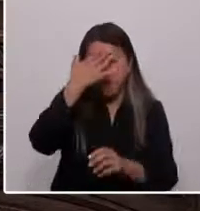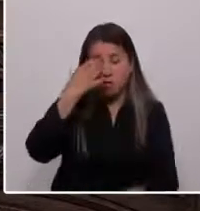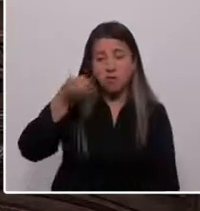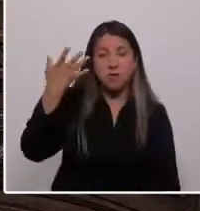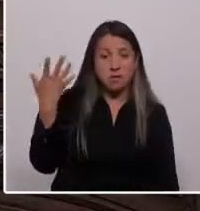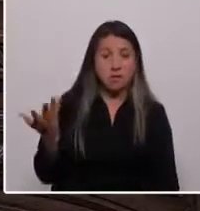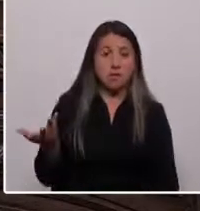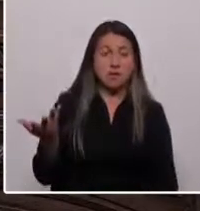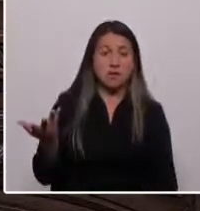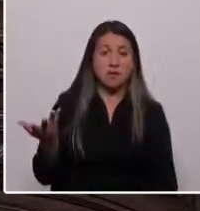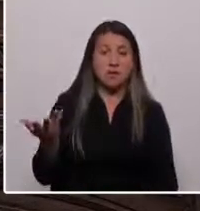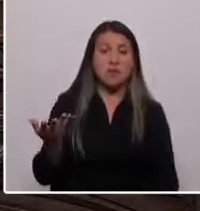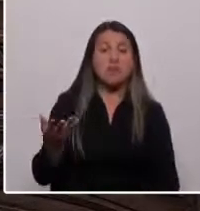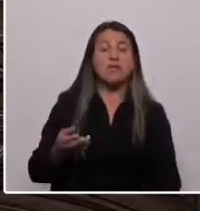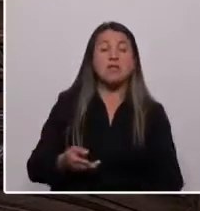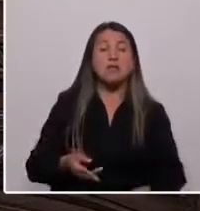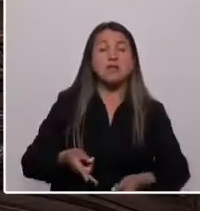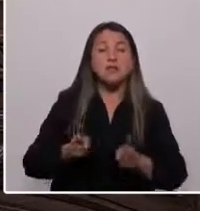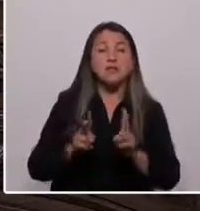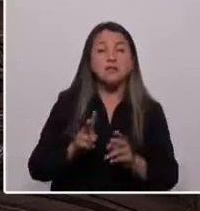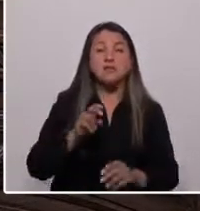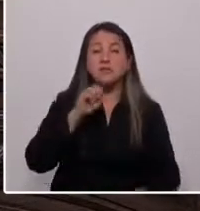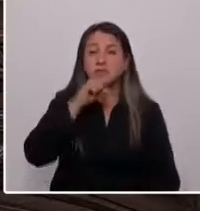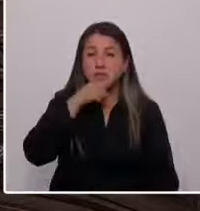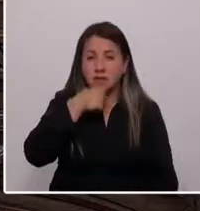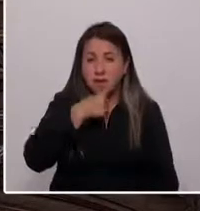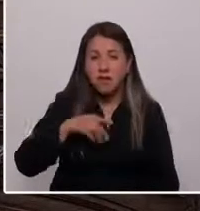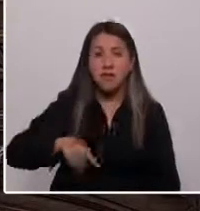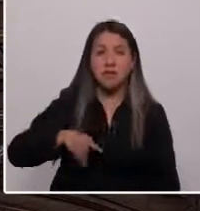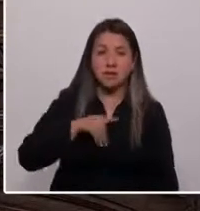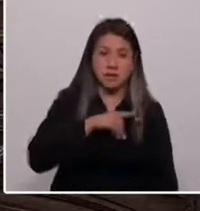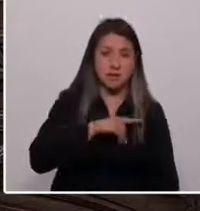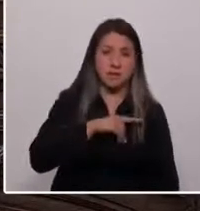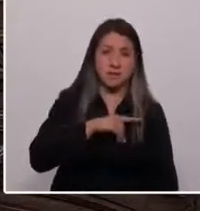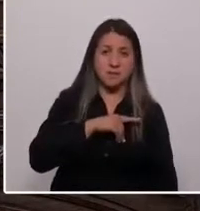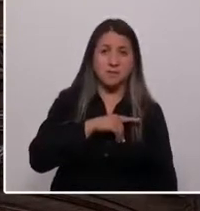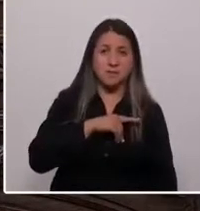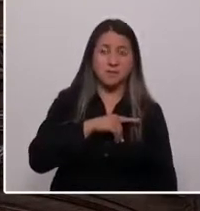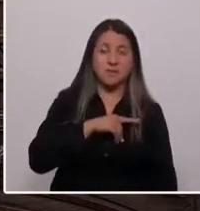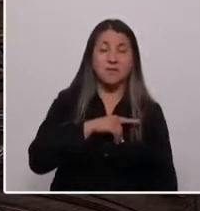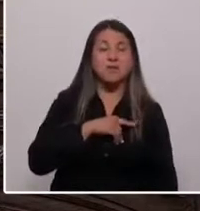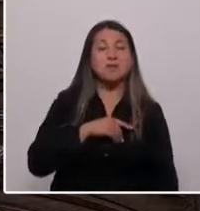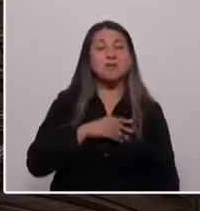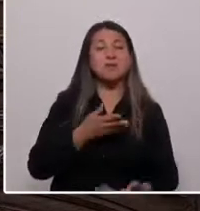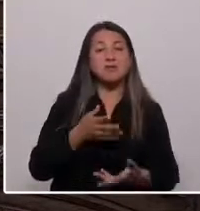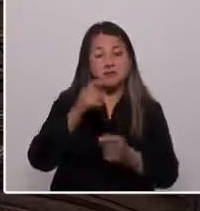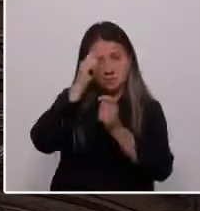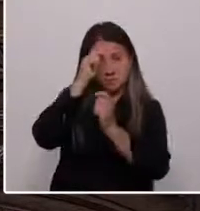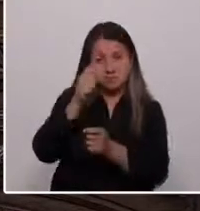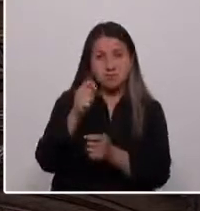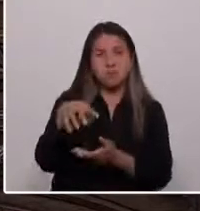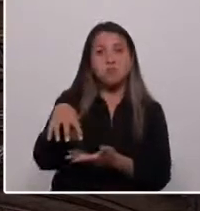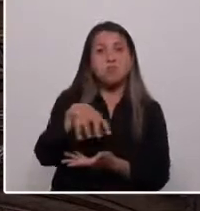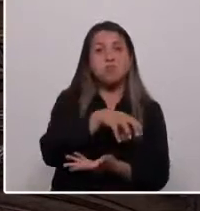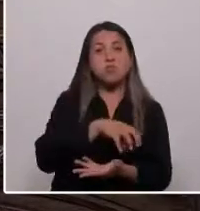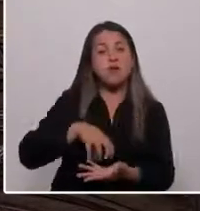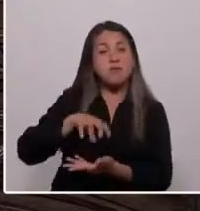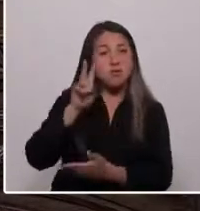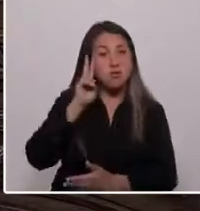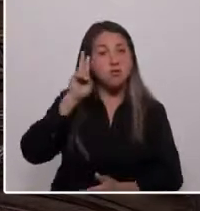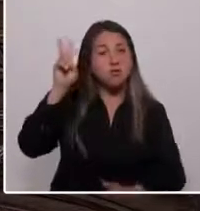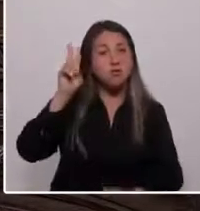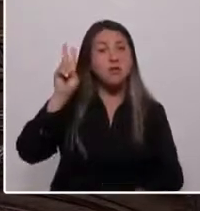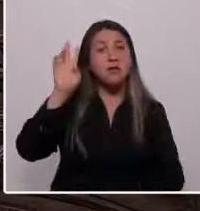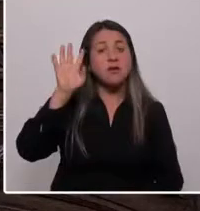derecho a una vejez digna y plena por un reconocimiento a los pueblos originarios y afrodescendientes